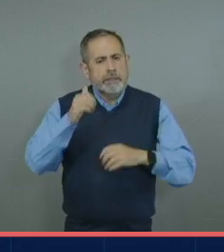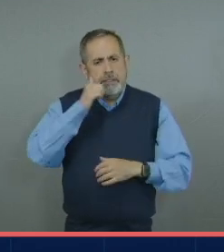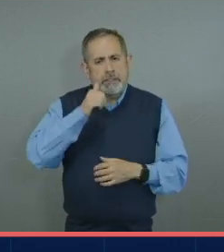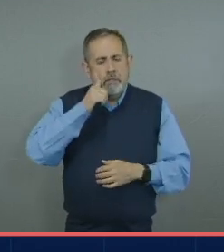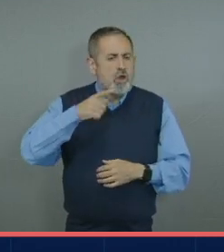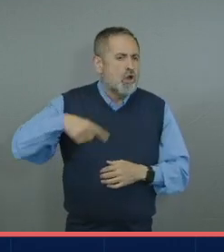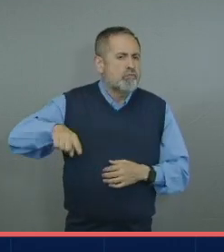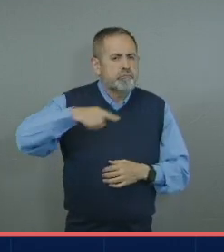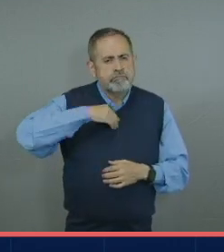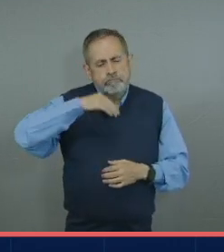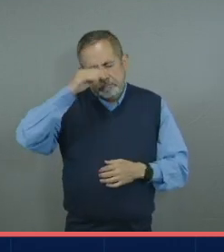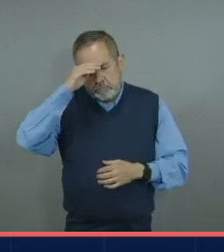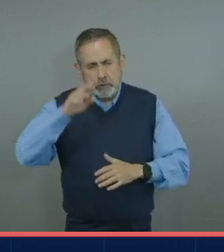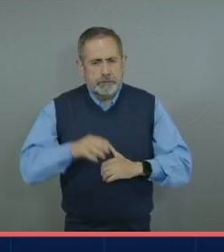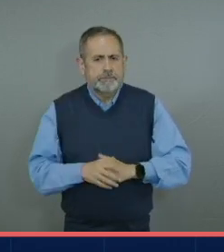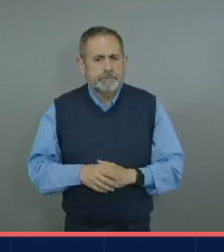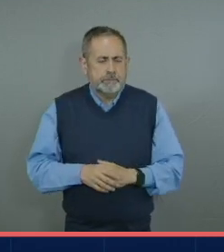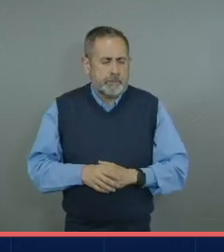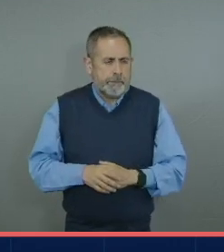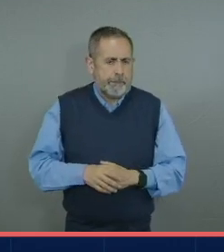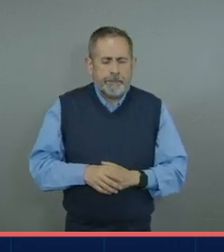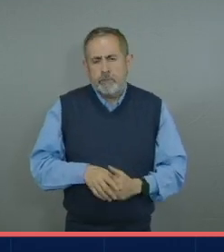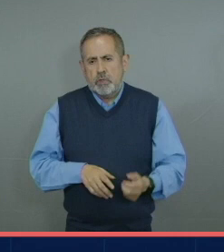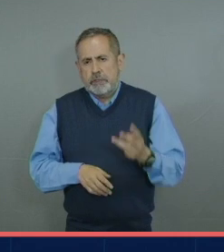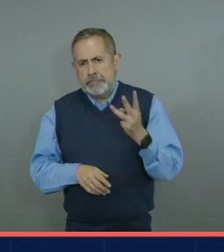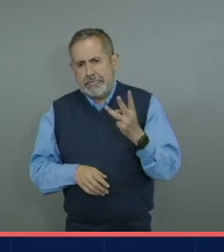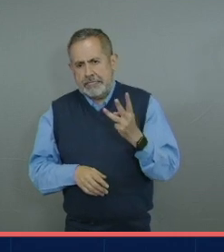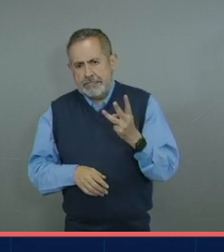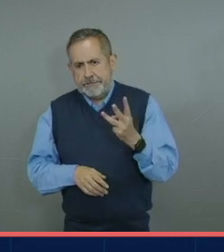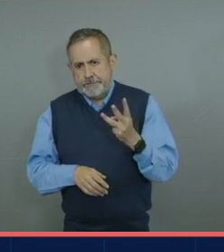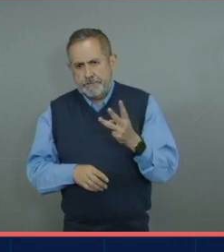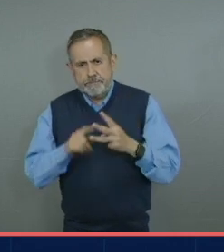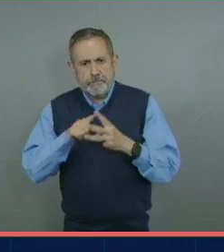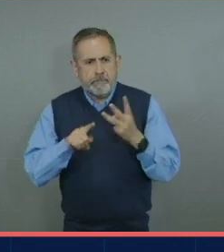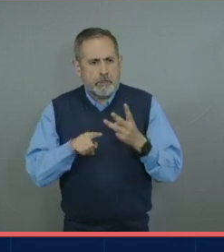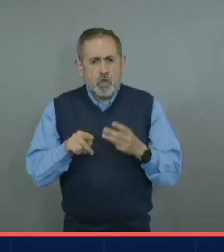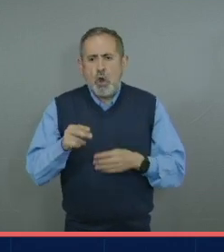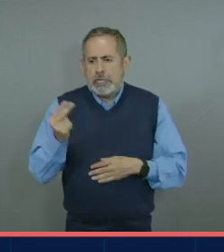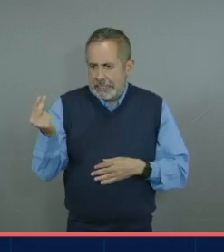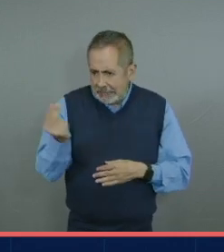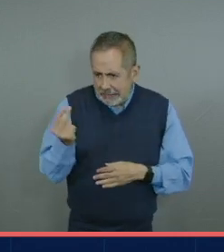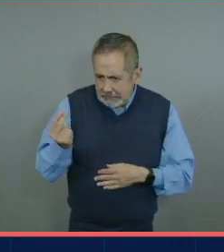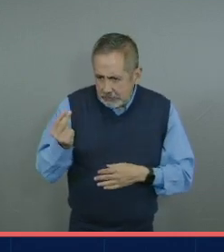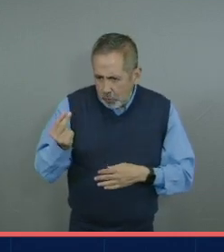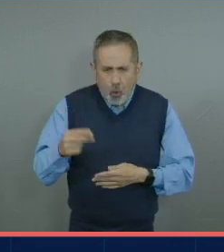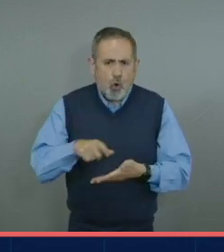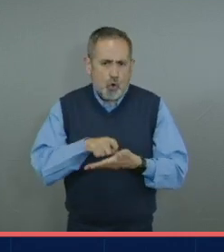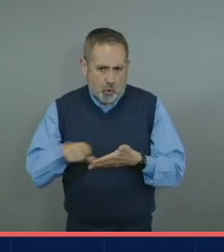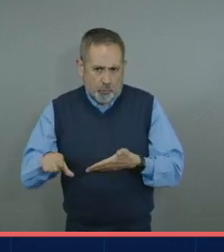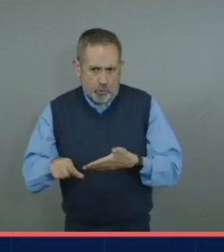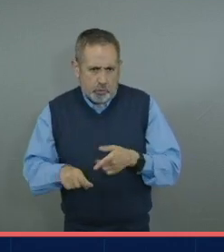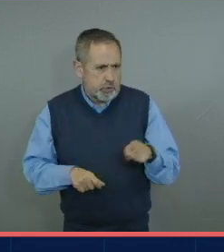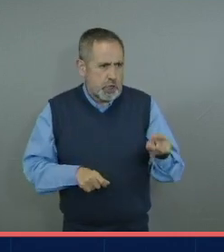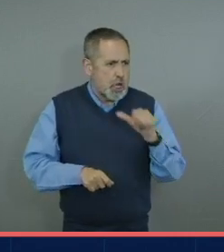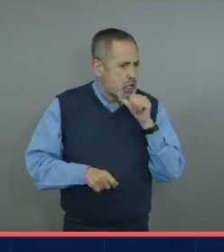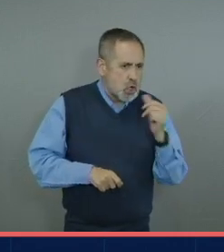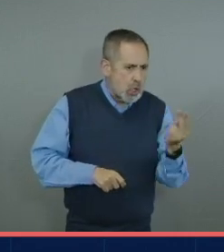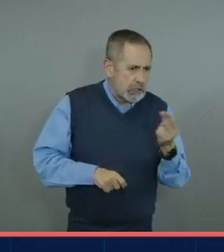a estar contigo. Punto número tres, compra únicamente lo que necesitas. Aquí vamos a hacer una